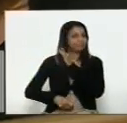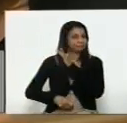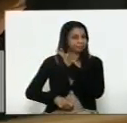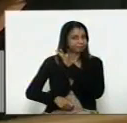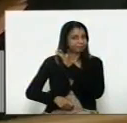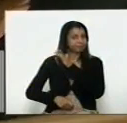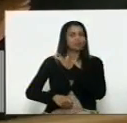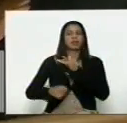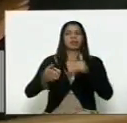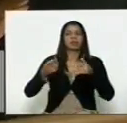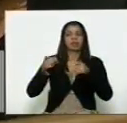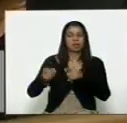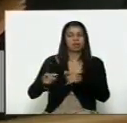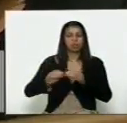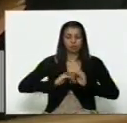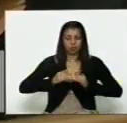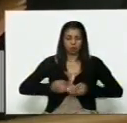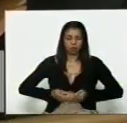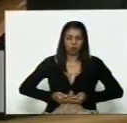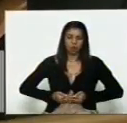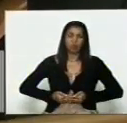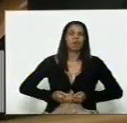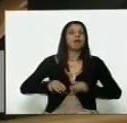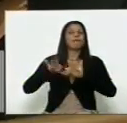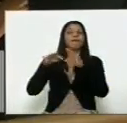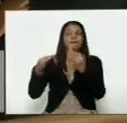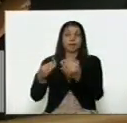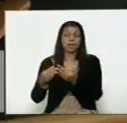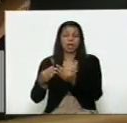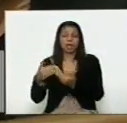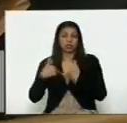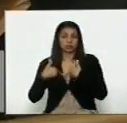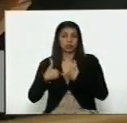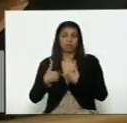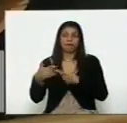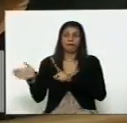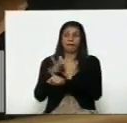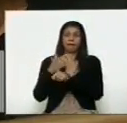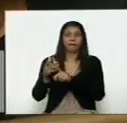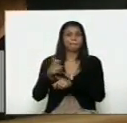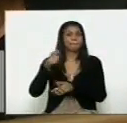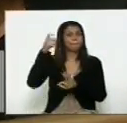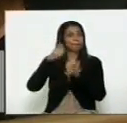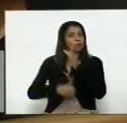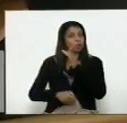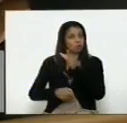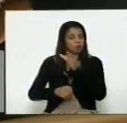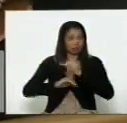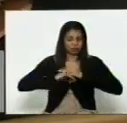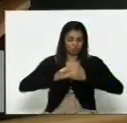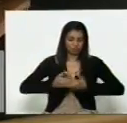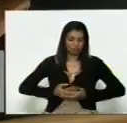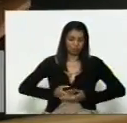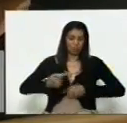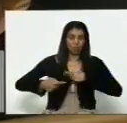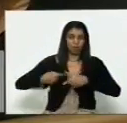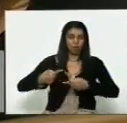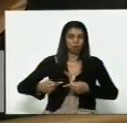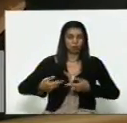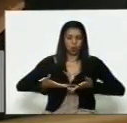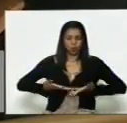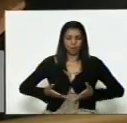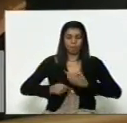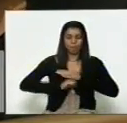hombres gestantes y las familias durante el proceso de gestación, trabajo de